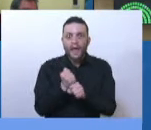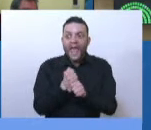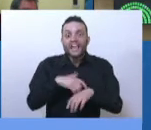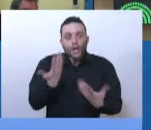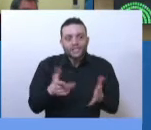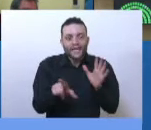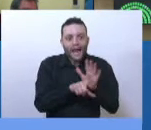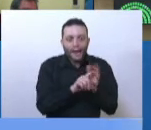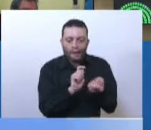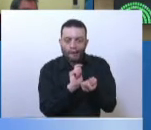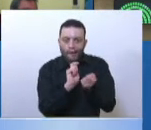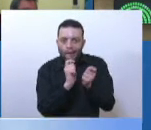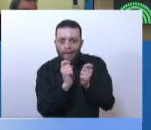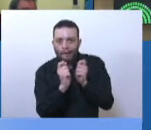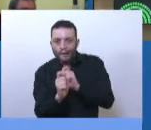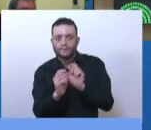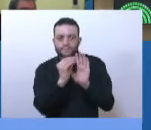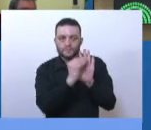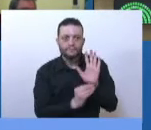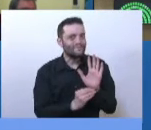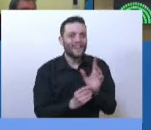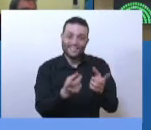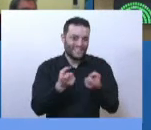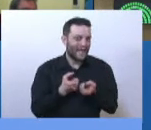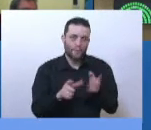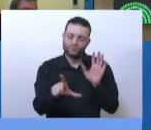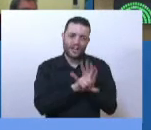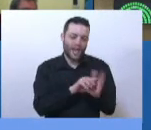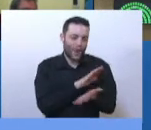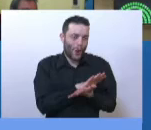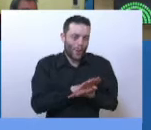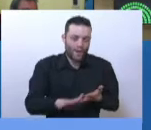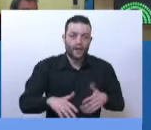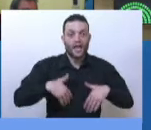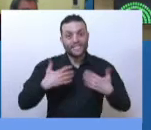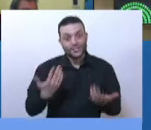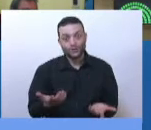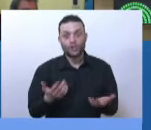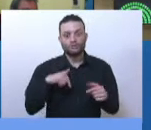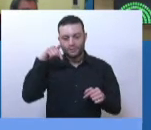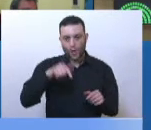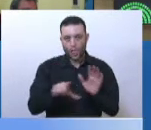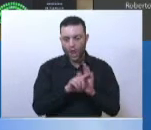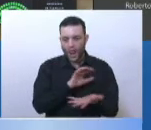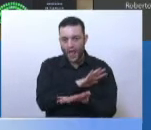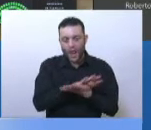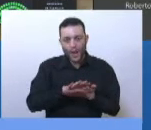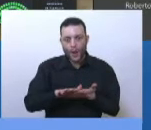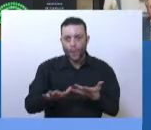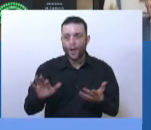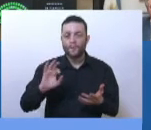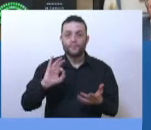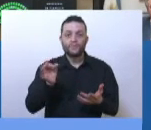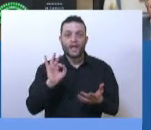necesariamente reflejados en una nueva ley. Por eso, cuando tuvo lugar su tratamiento en octubre